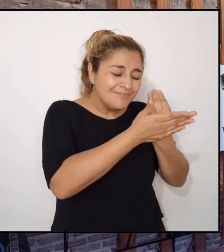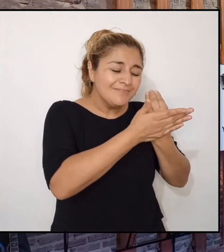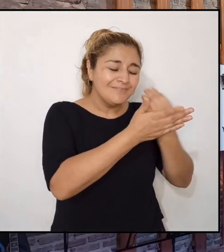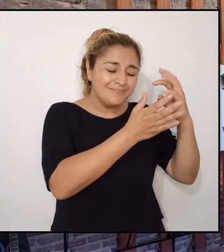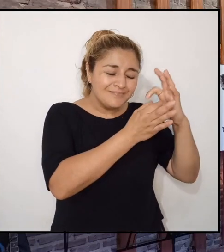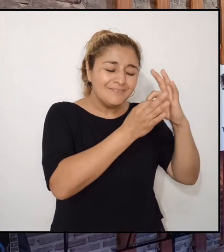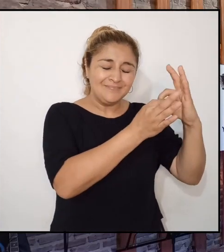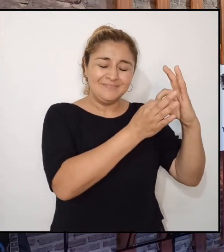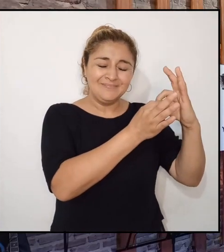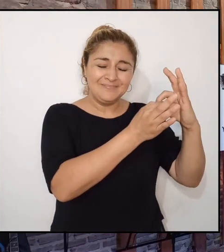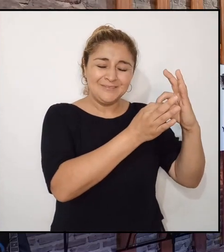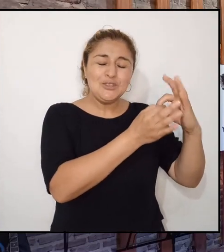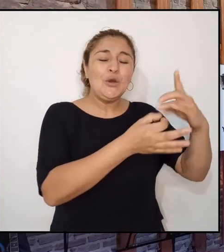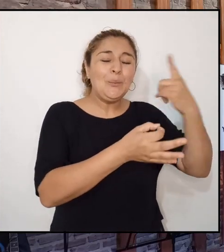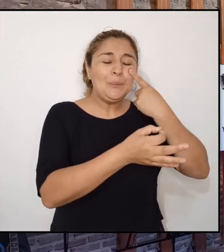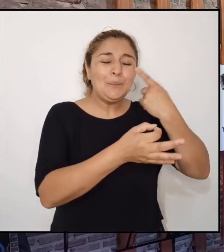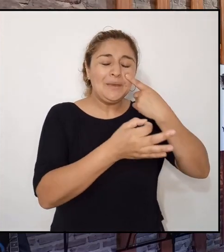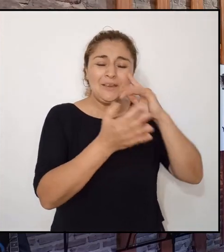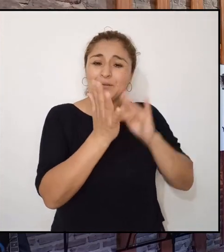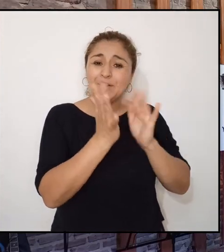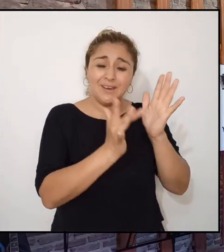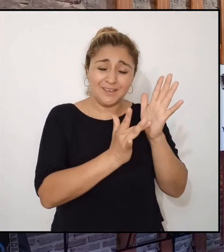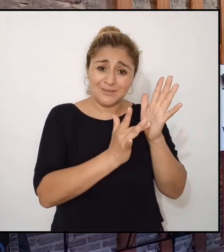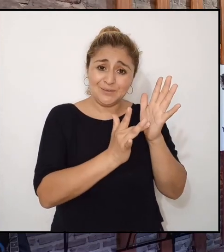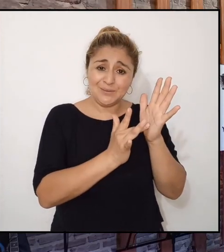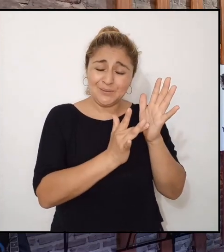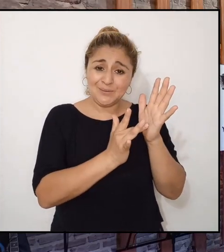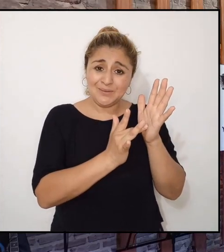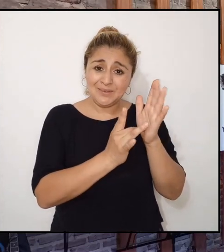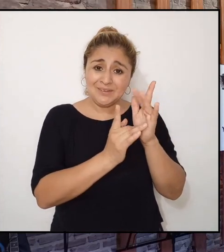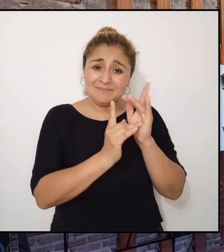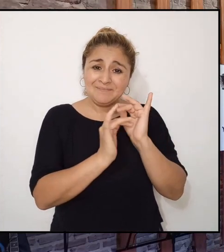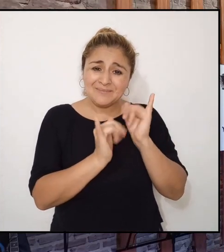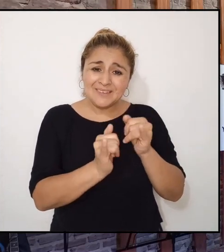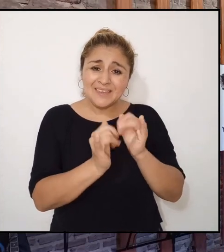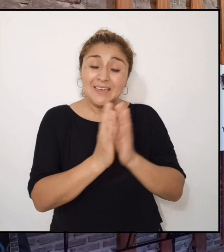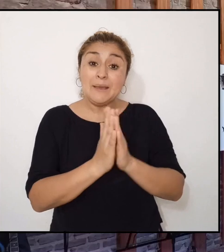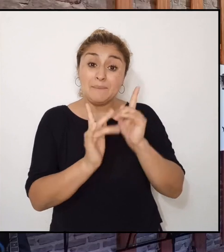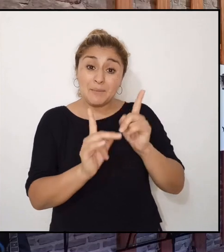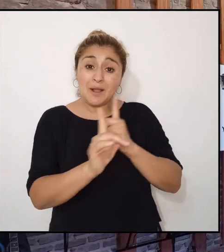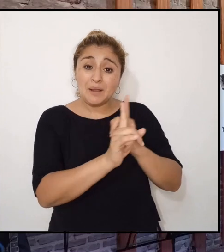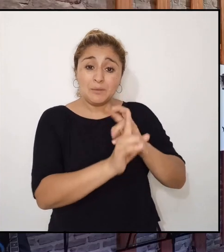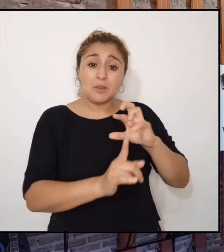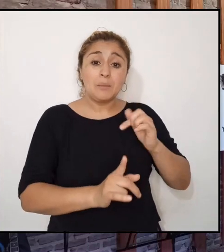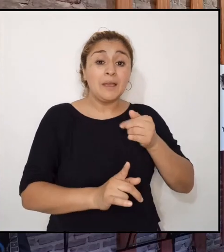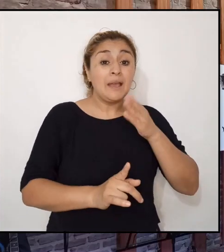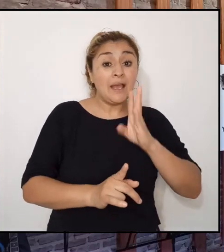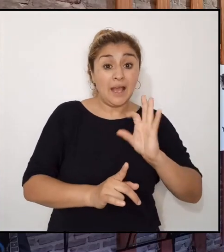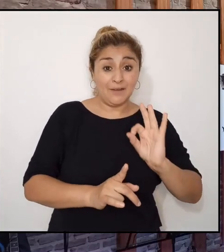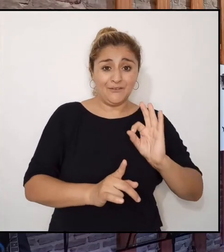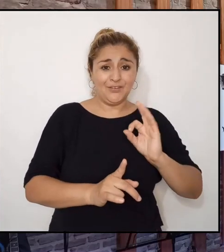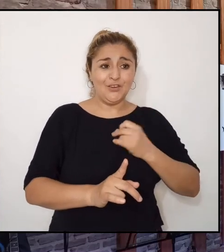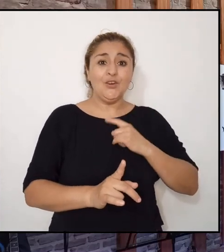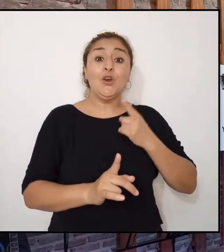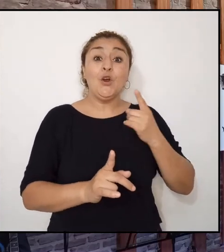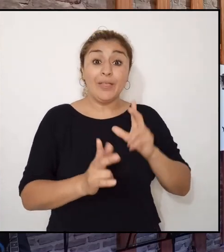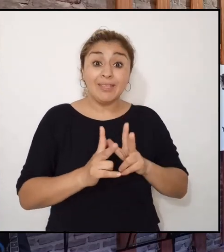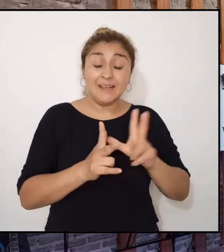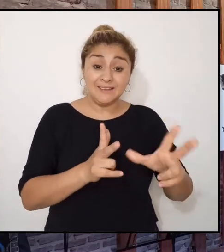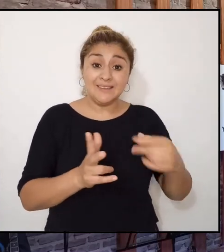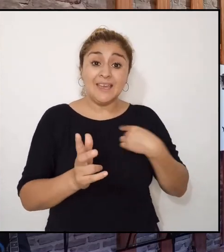en un lugar, ¿no? El morir es ganancia, porque decía, si muero voy a estar más con Él. Pero,